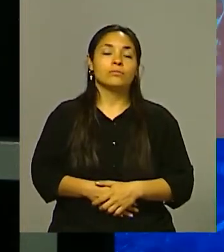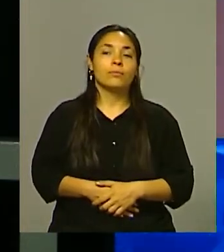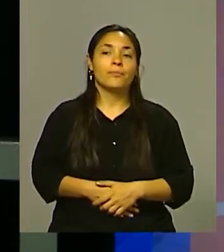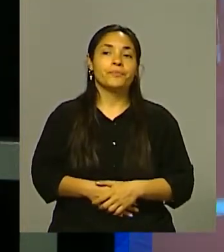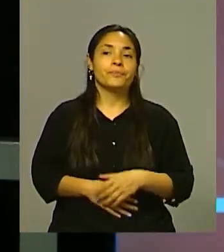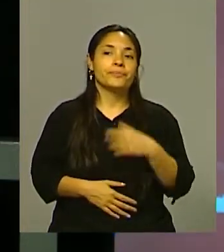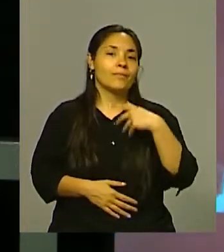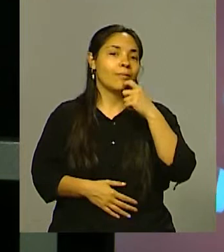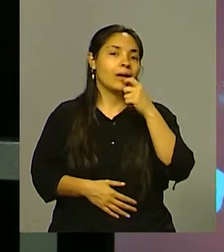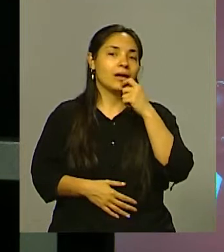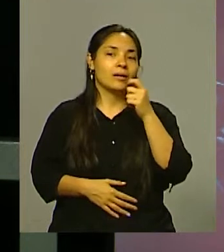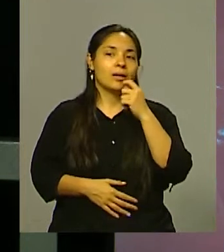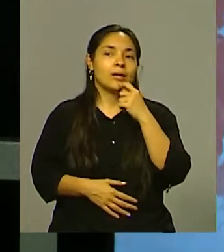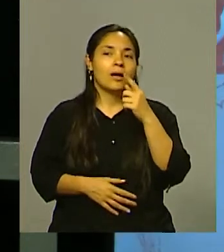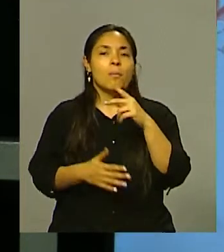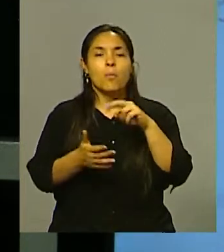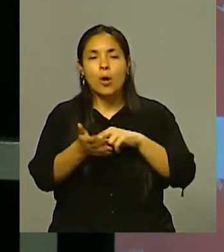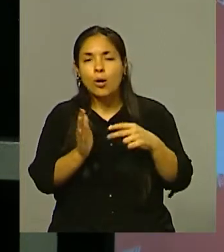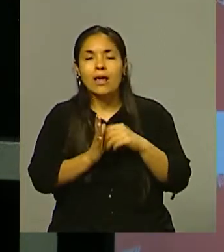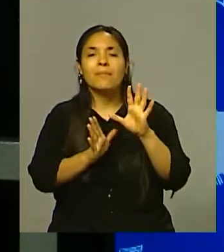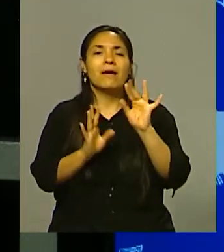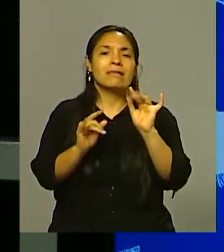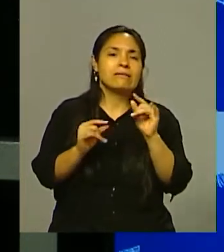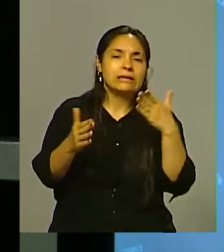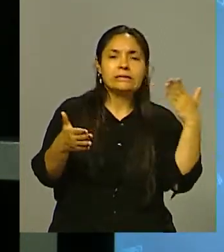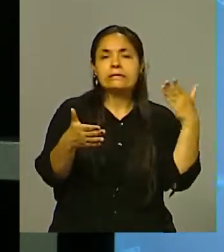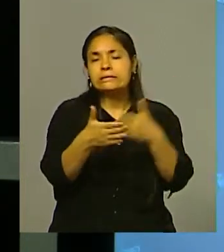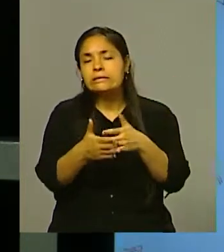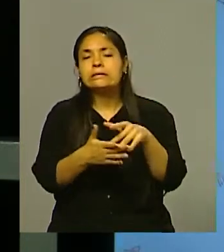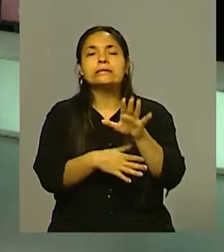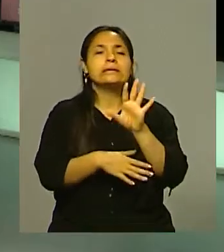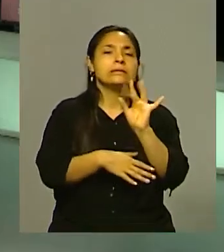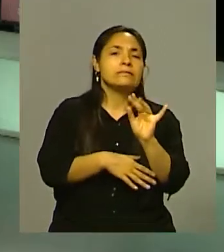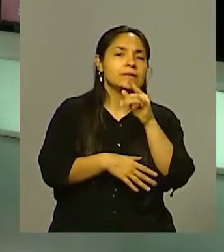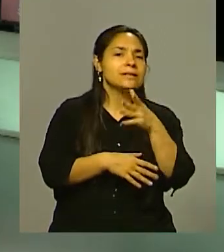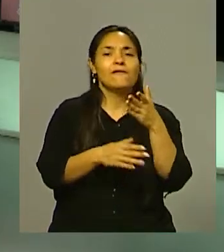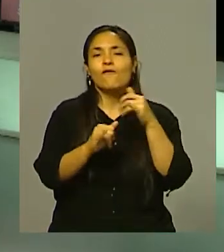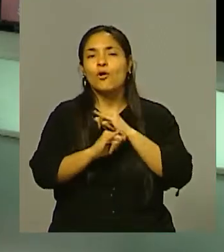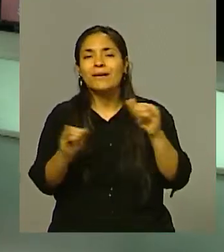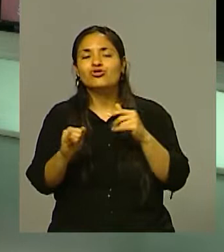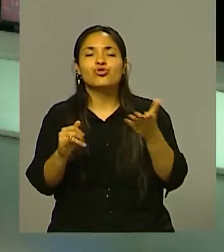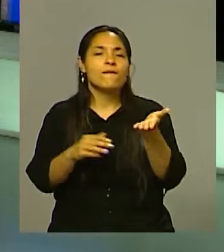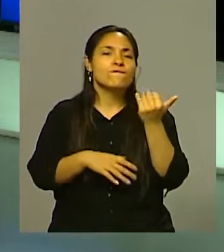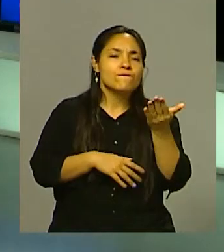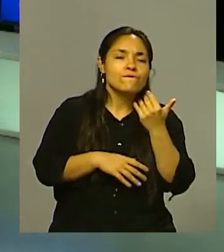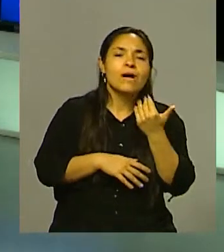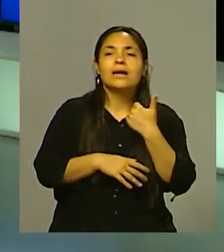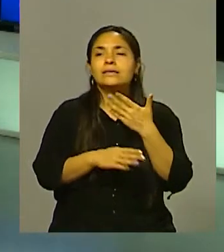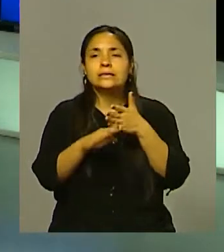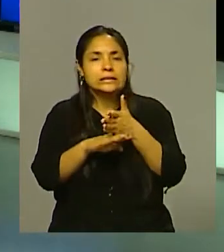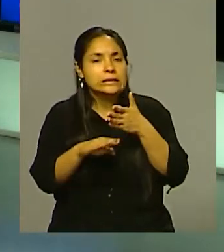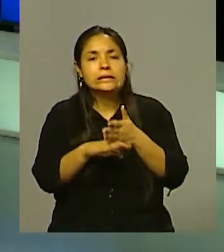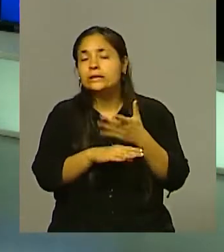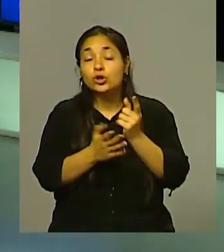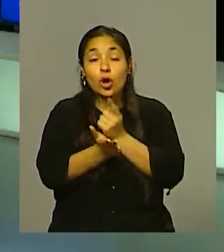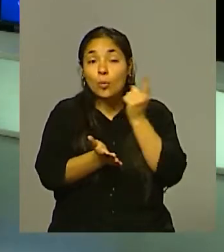me encontraba con una dificultad muy grande y no conseguía saber cualquier